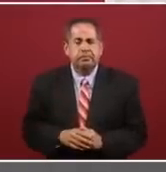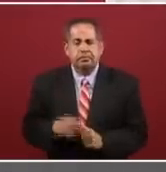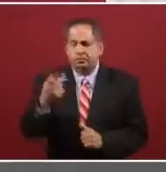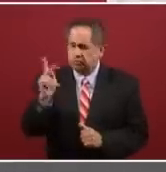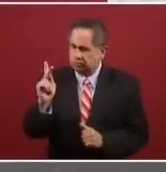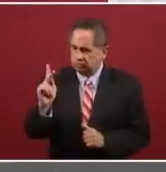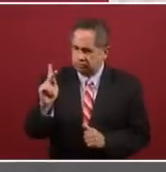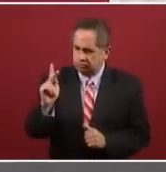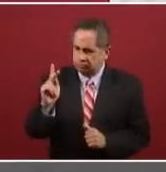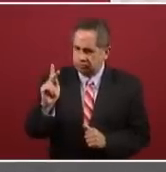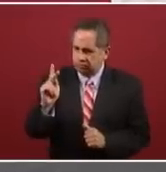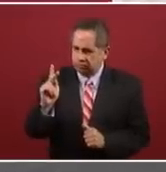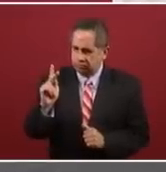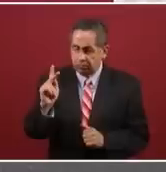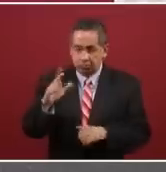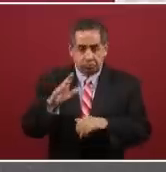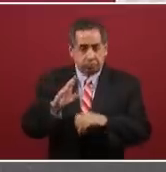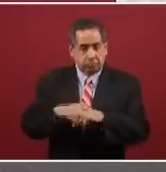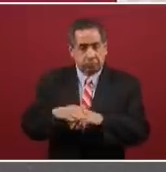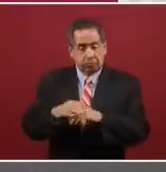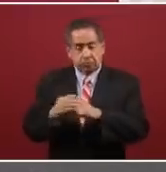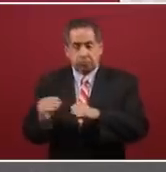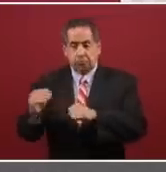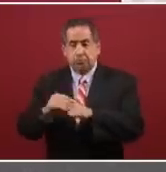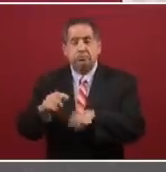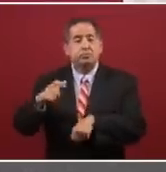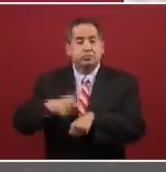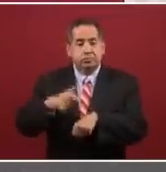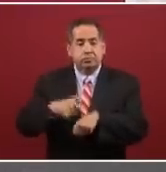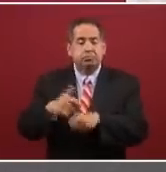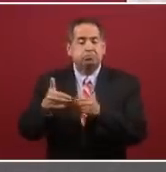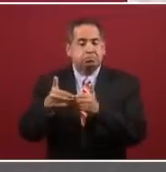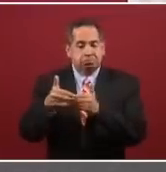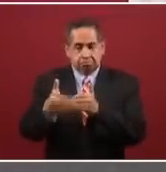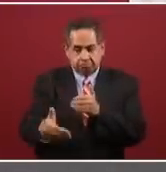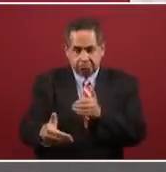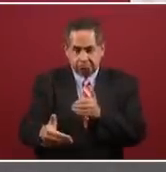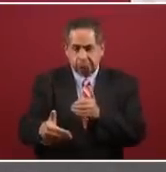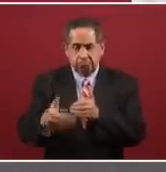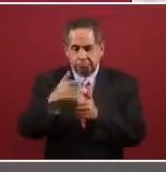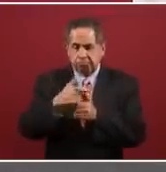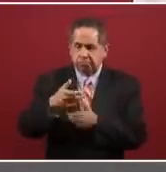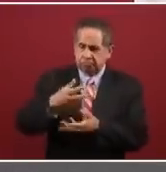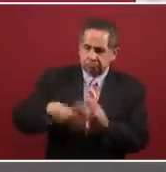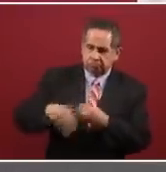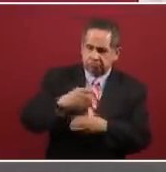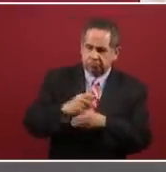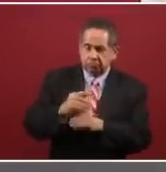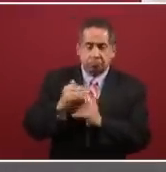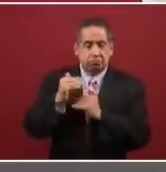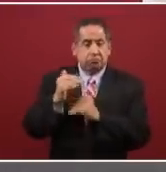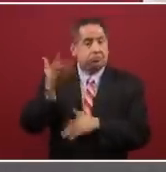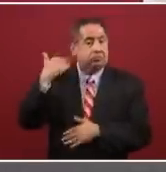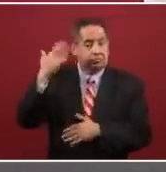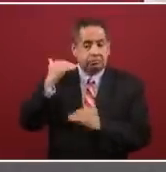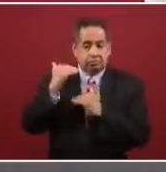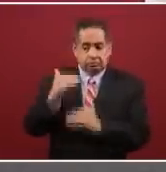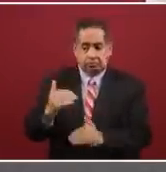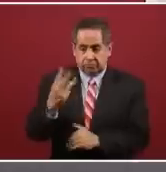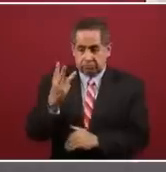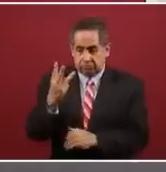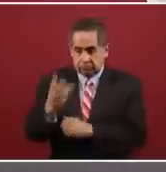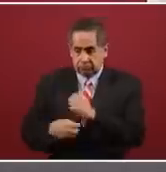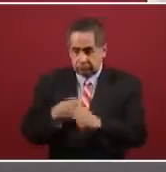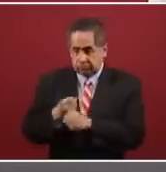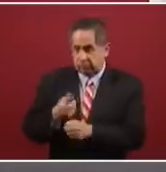Pero se amplió en el tiempo, eso sí. Era para 3 años y se